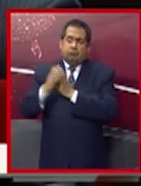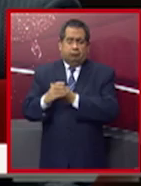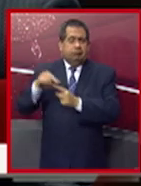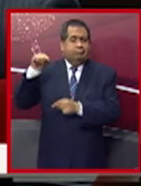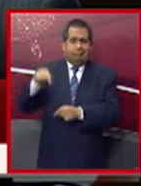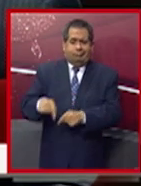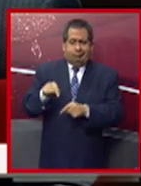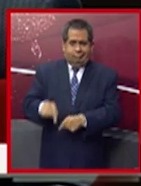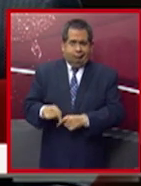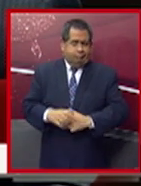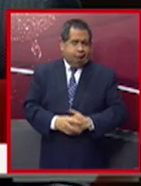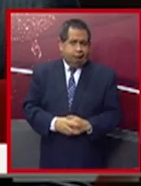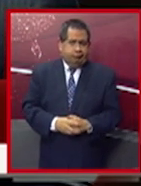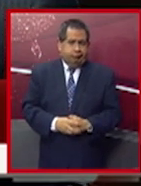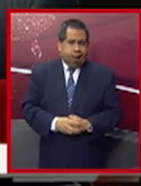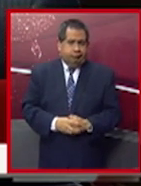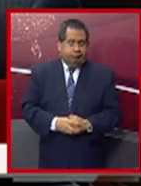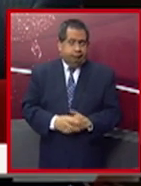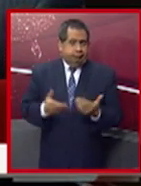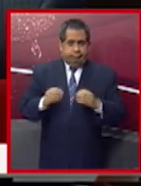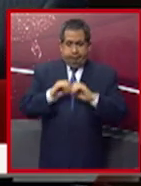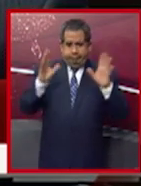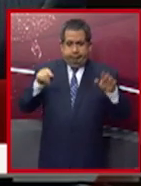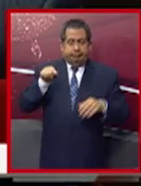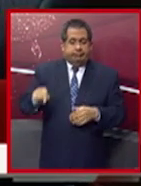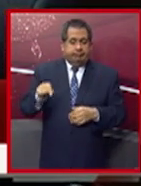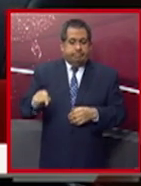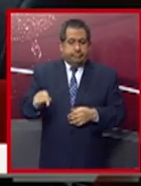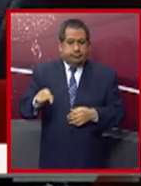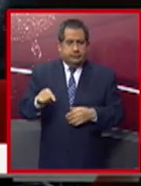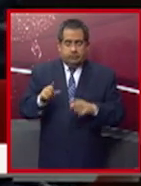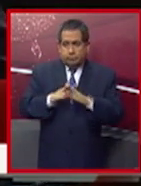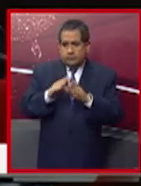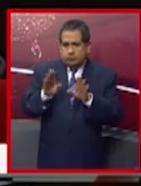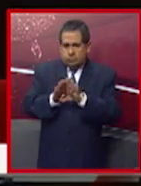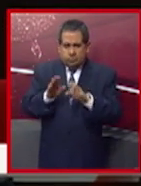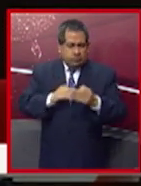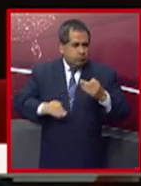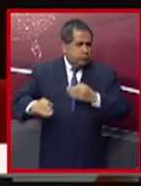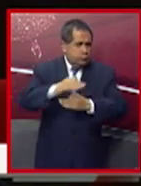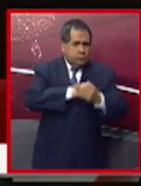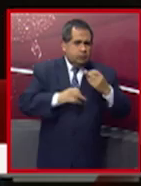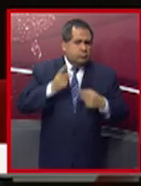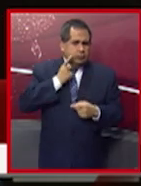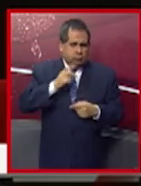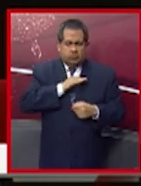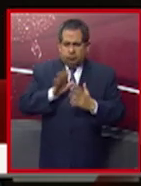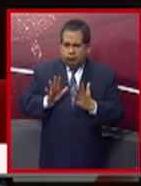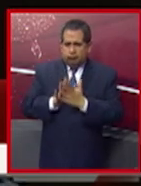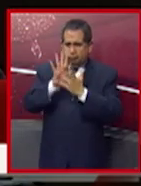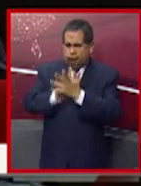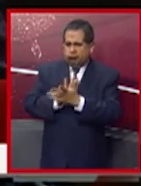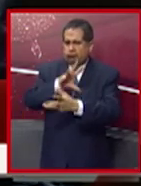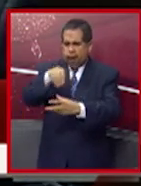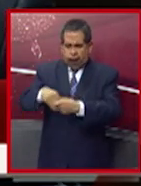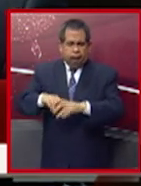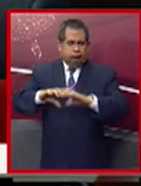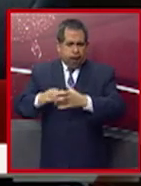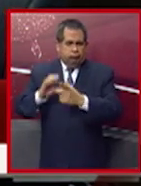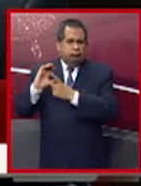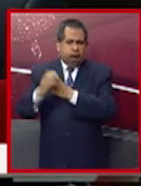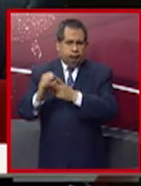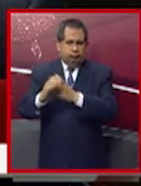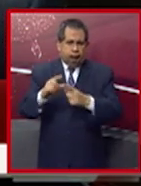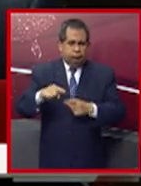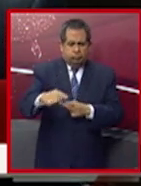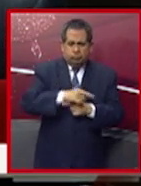comisiones legislativas. Si bien es cierto, de una manera u otra, todos los diputados pueden formar parte de las